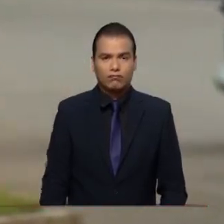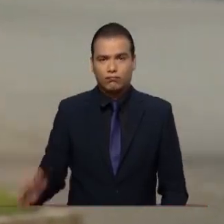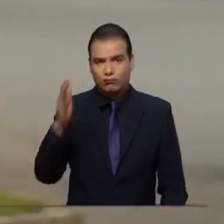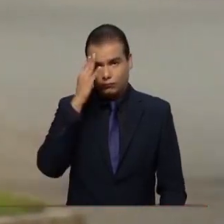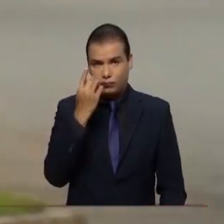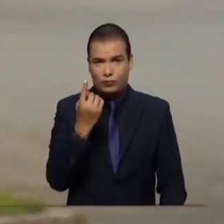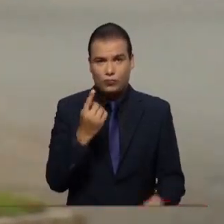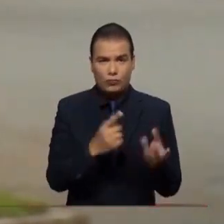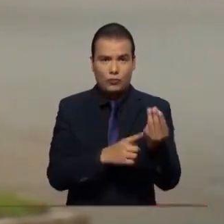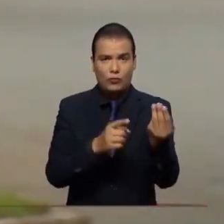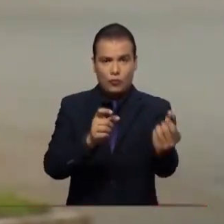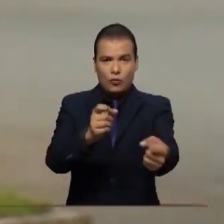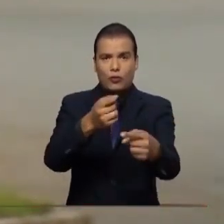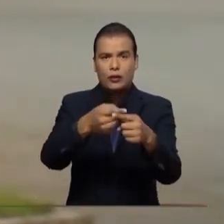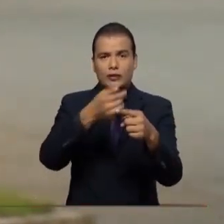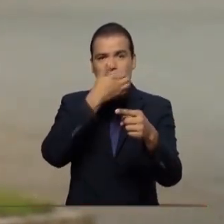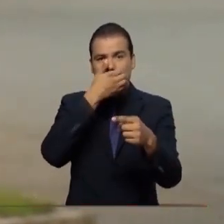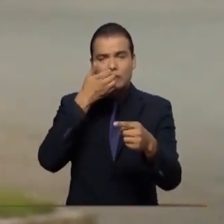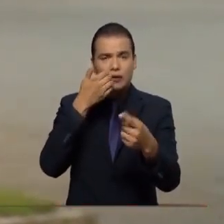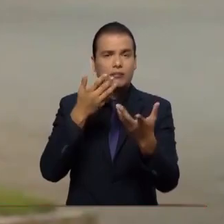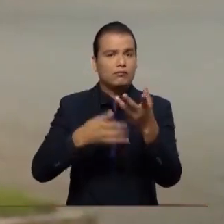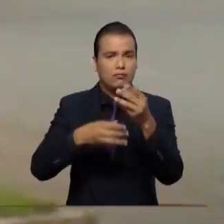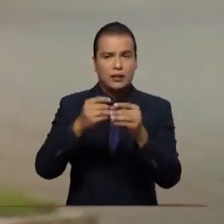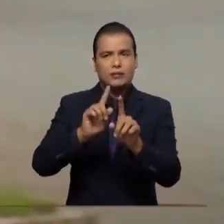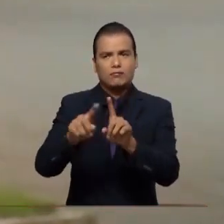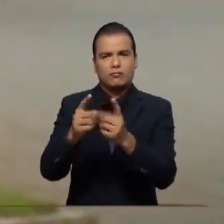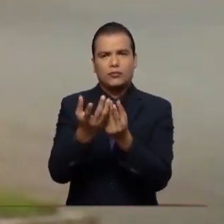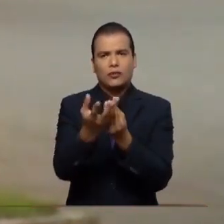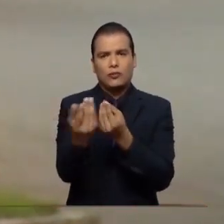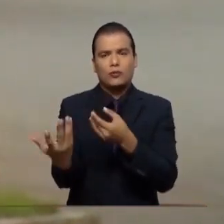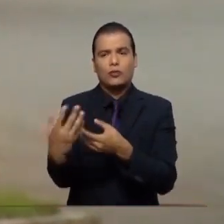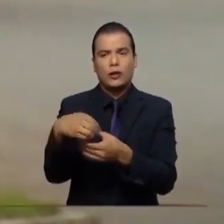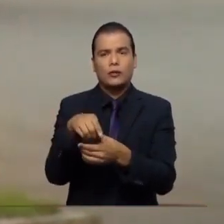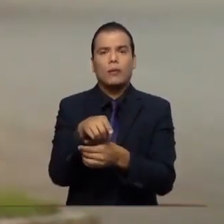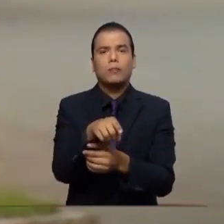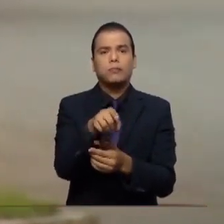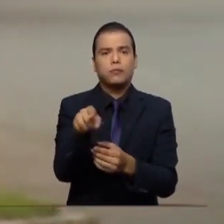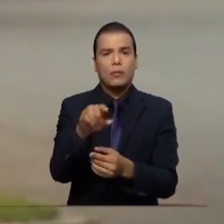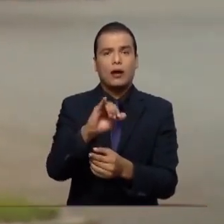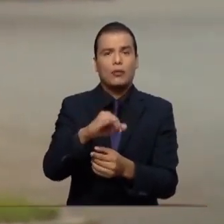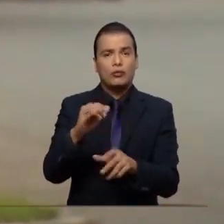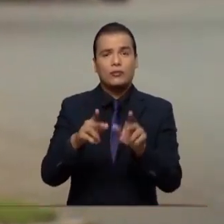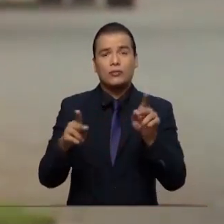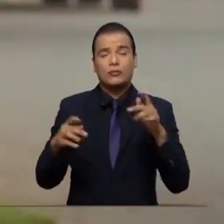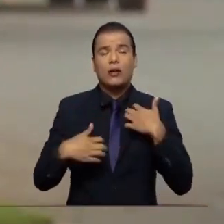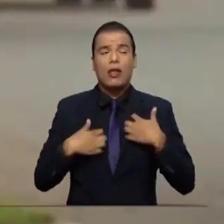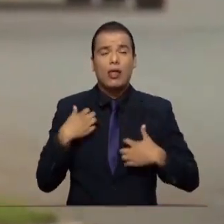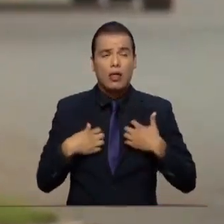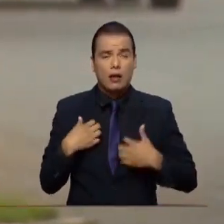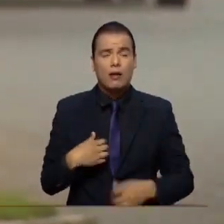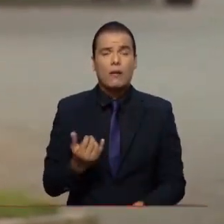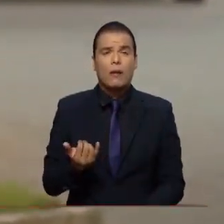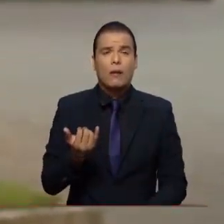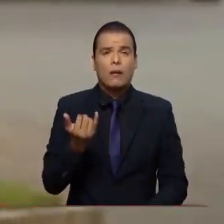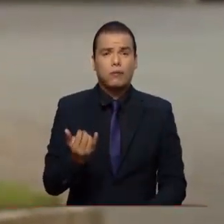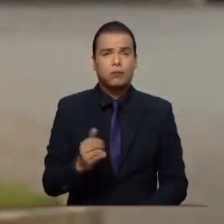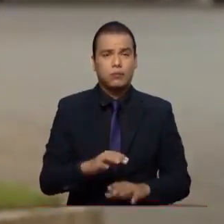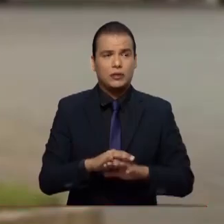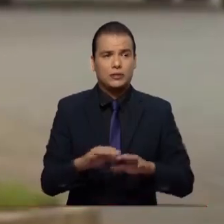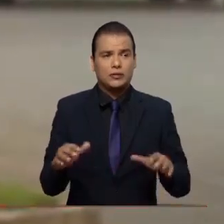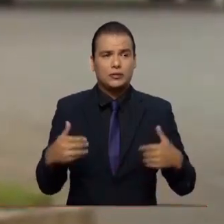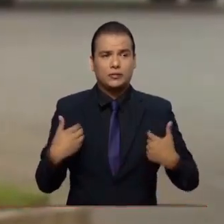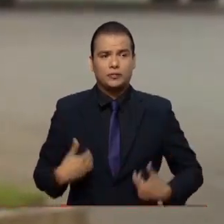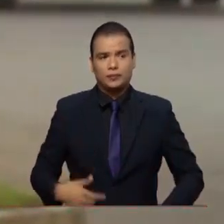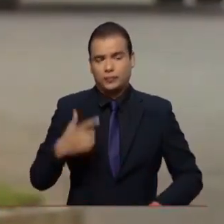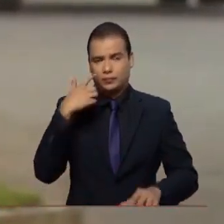disidencias de las FARC, sino también a otros grupos delincuenciales que tienen atemorizados a los habitantes de la villa de Ampudia. Información a esta hora